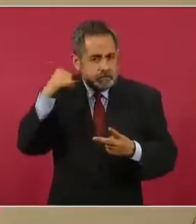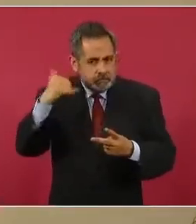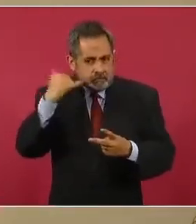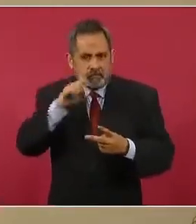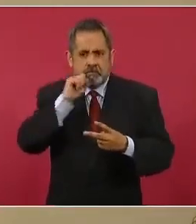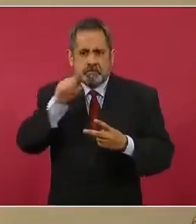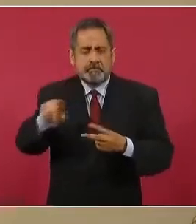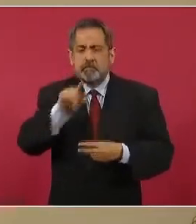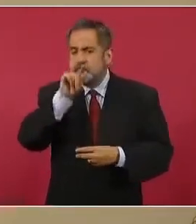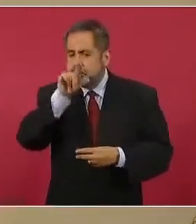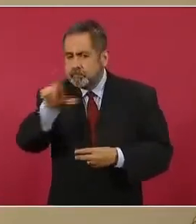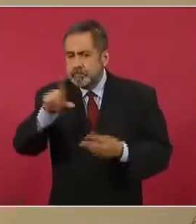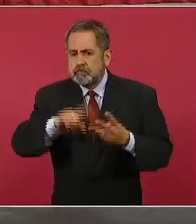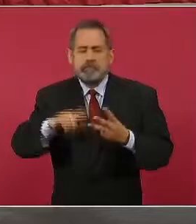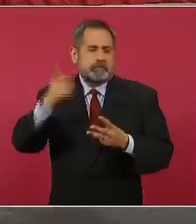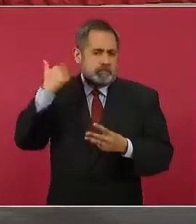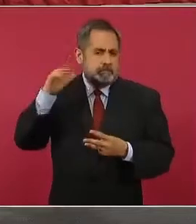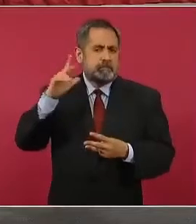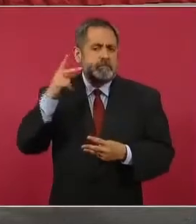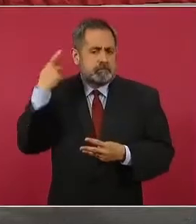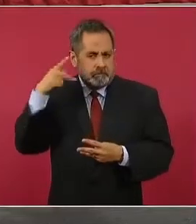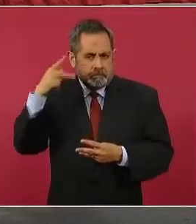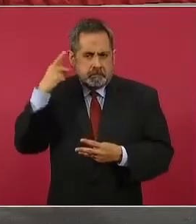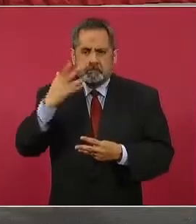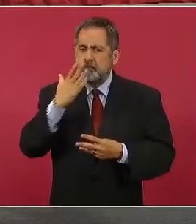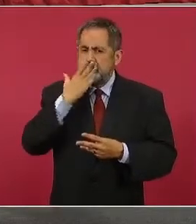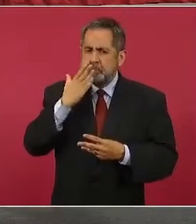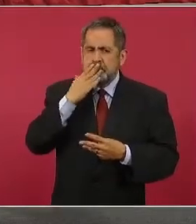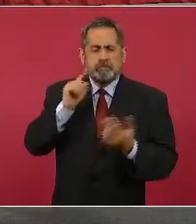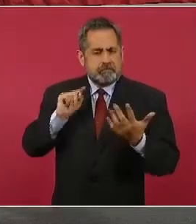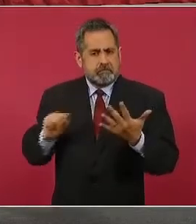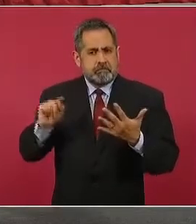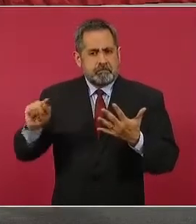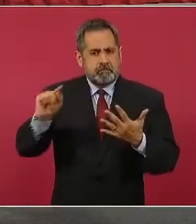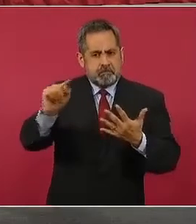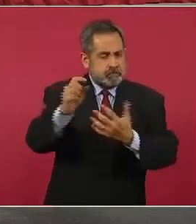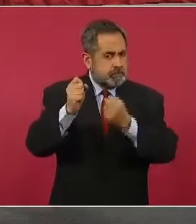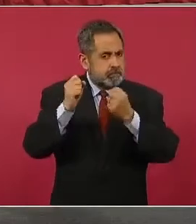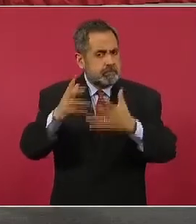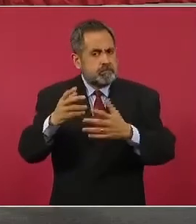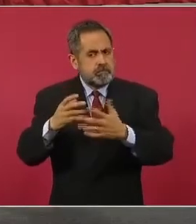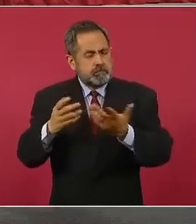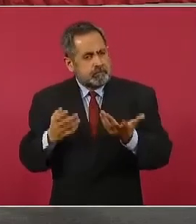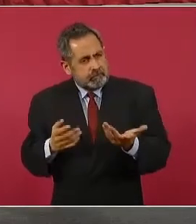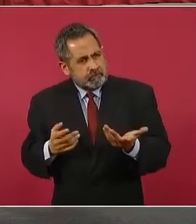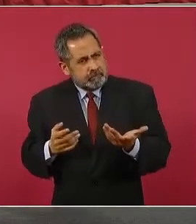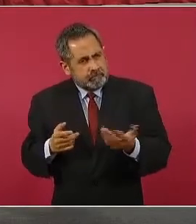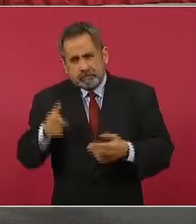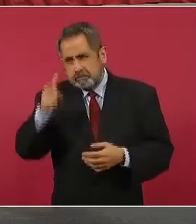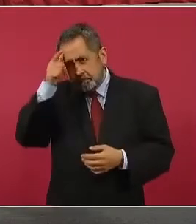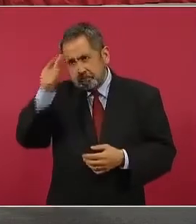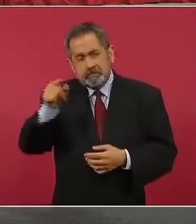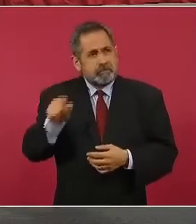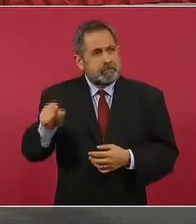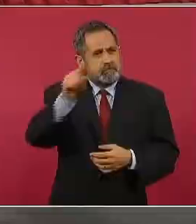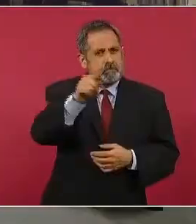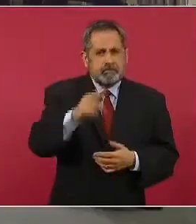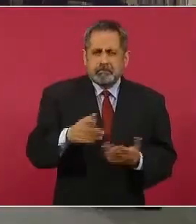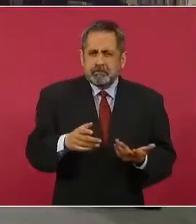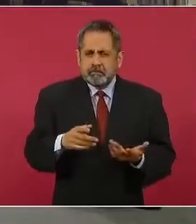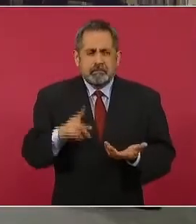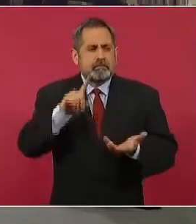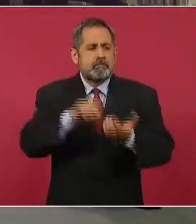centros de asistencia social, o más bien los centros de asistencia social privados, que son fundados por empresarios, son quienes